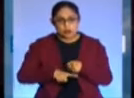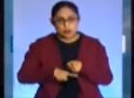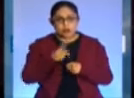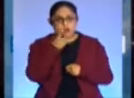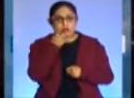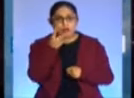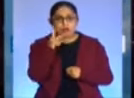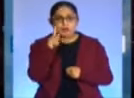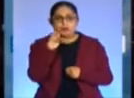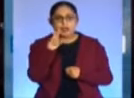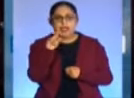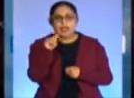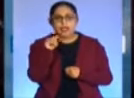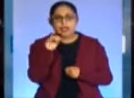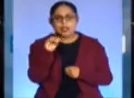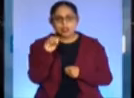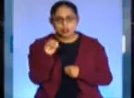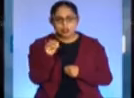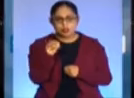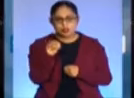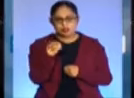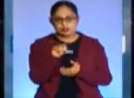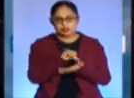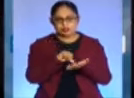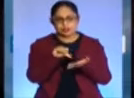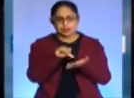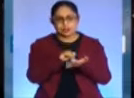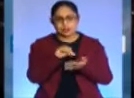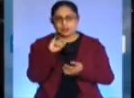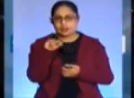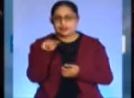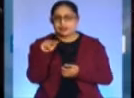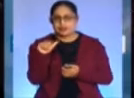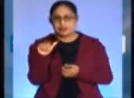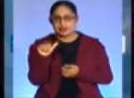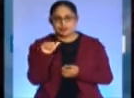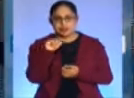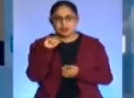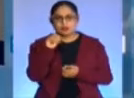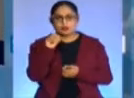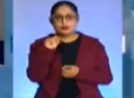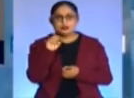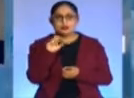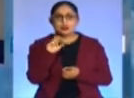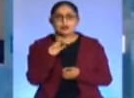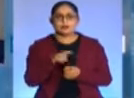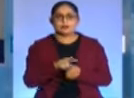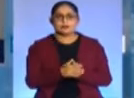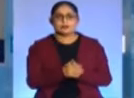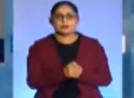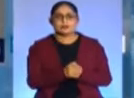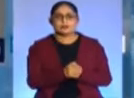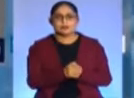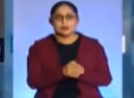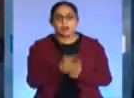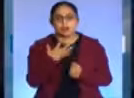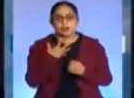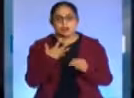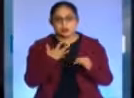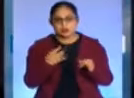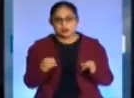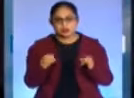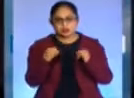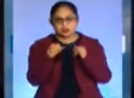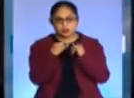de la sección de monumentos históricos del Centro INAH Michoacán, Jesús Salvador Chacón Piñón. Entonces el instituto